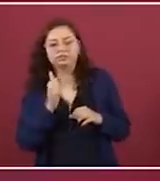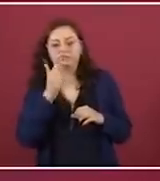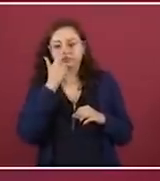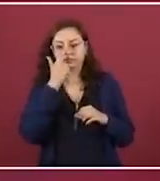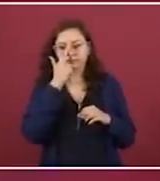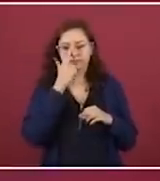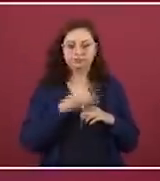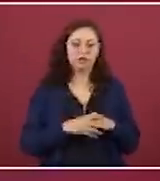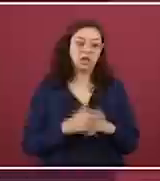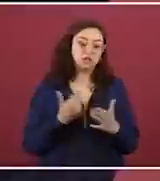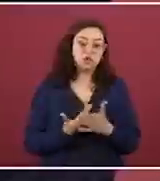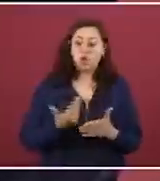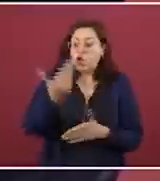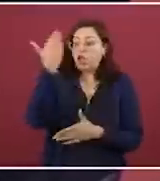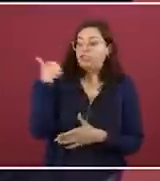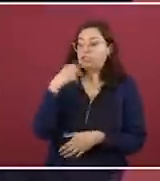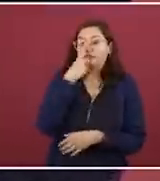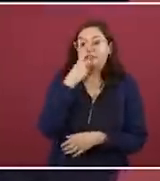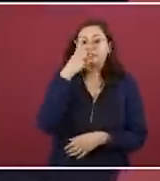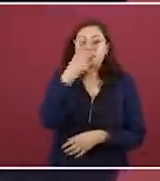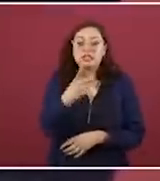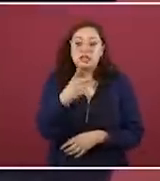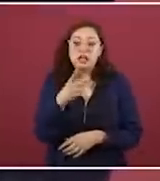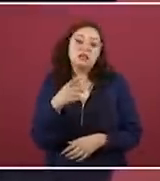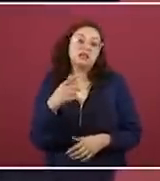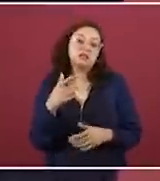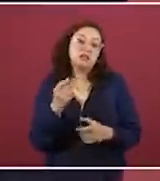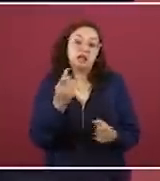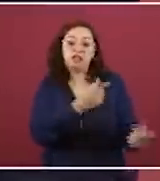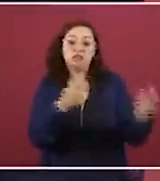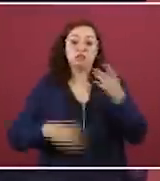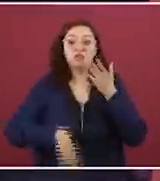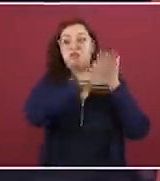quisieron darle un sesgo que no